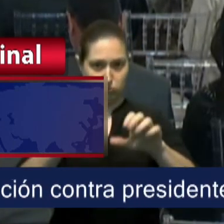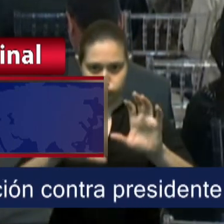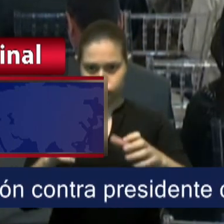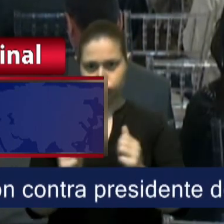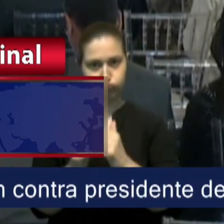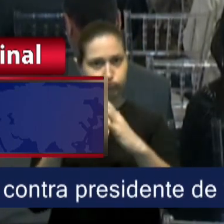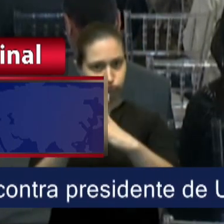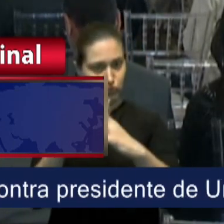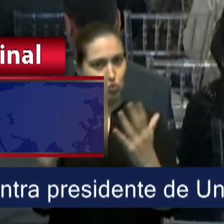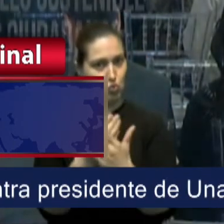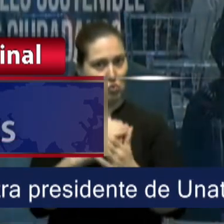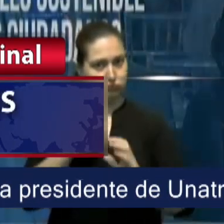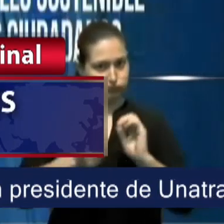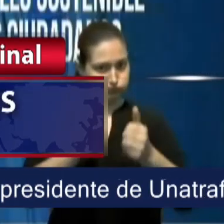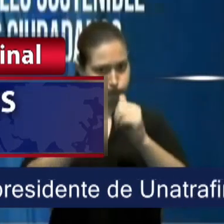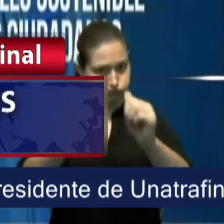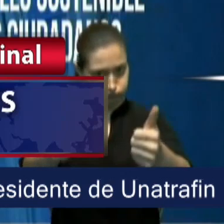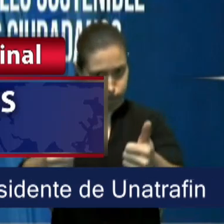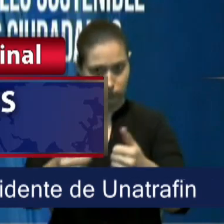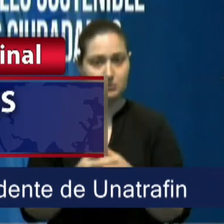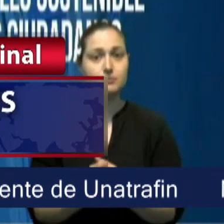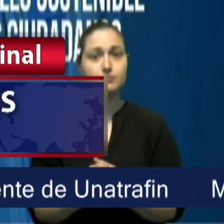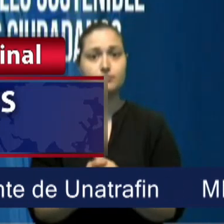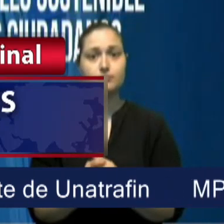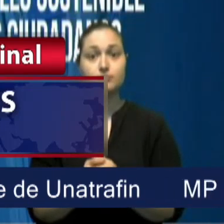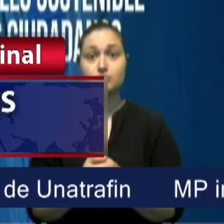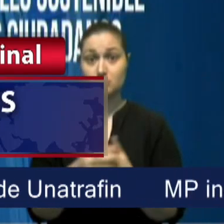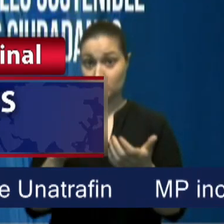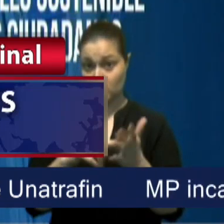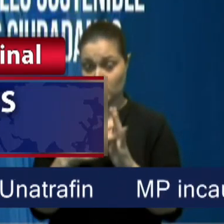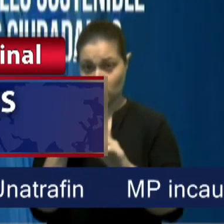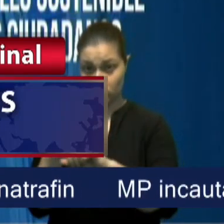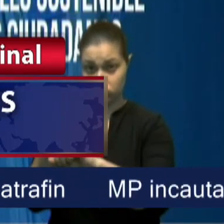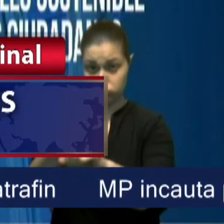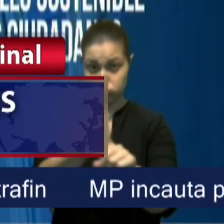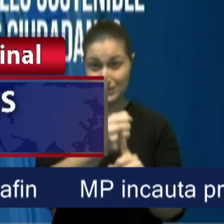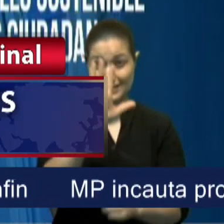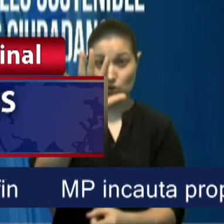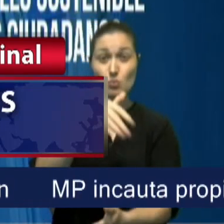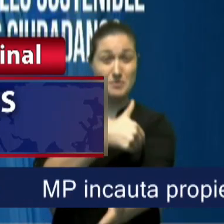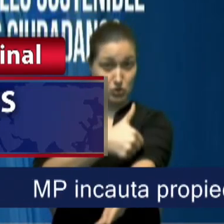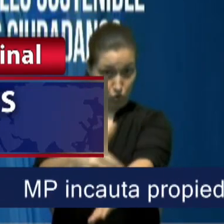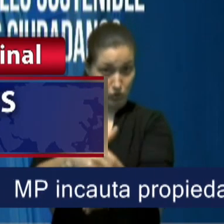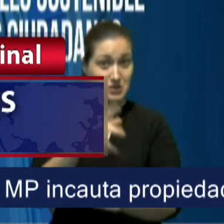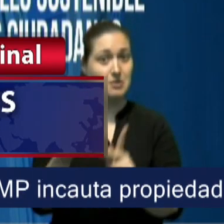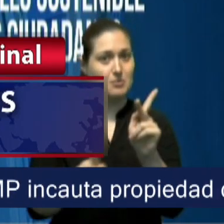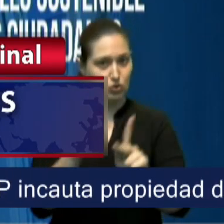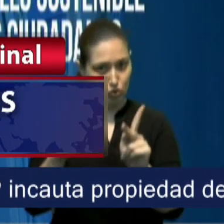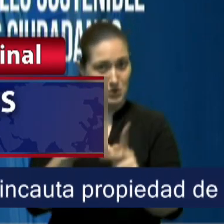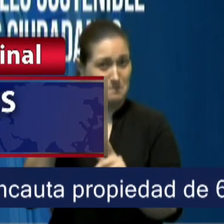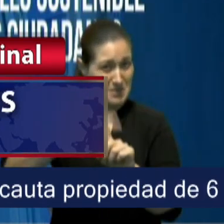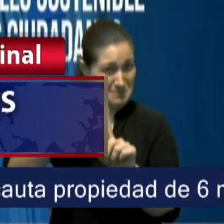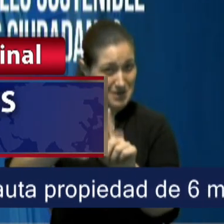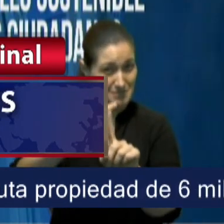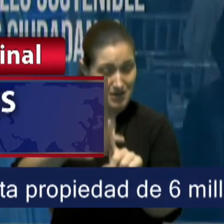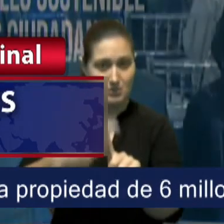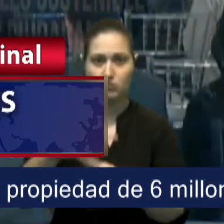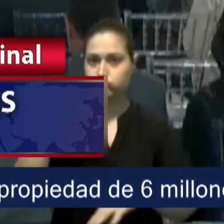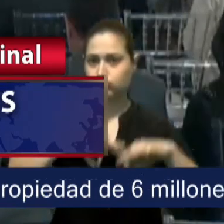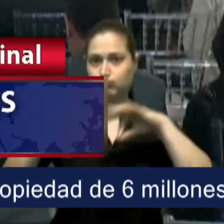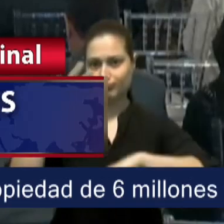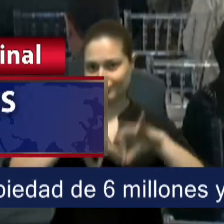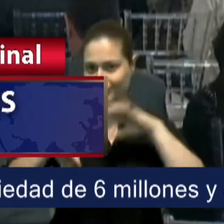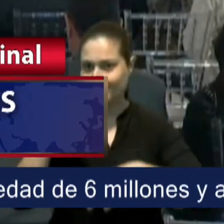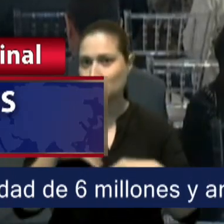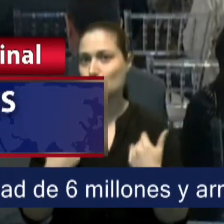y hemos estamos se está impactando a más de 5 millones de personas mensualmente